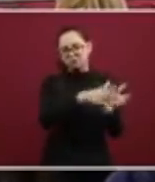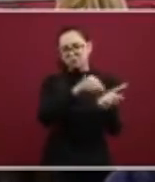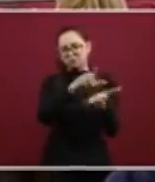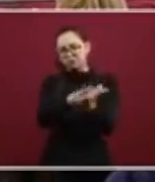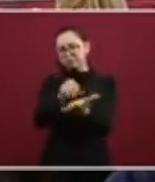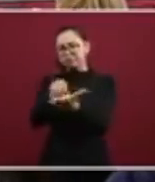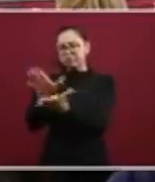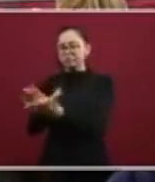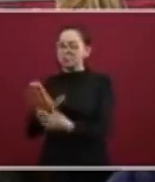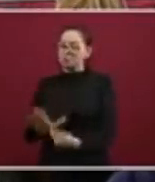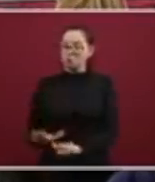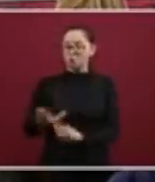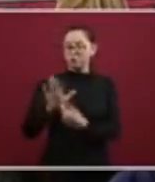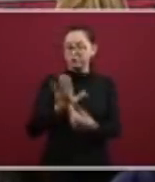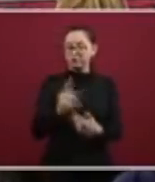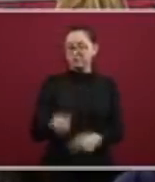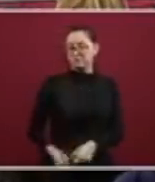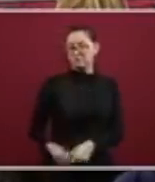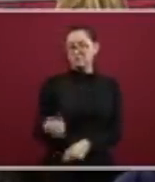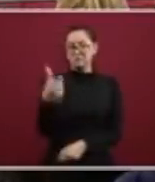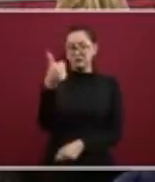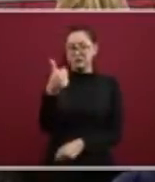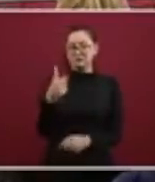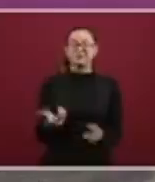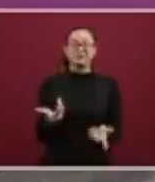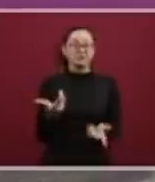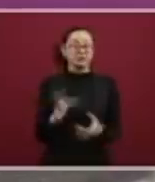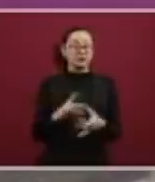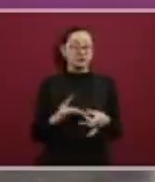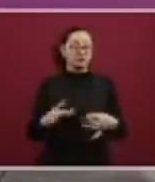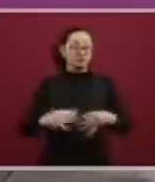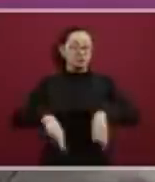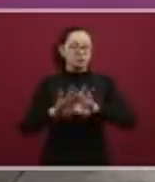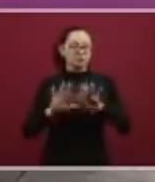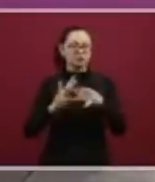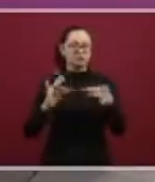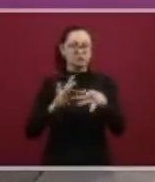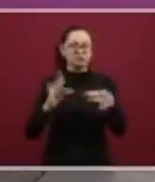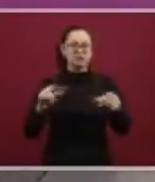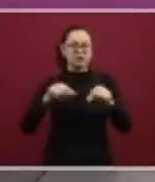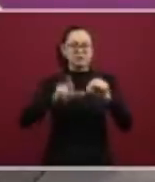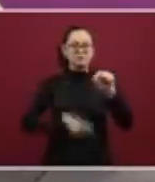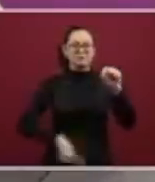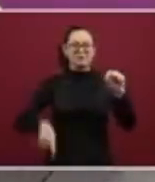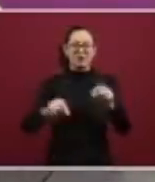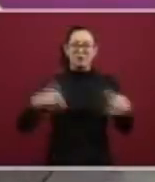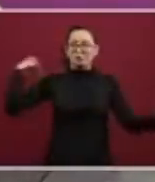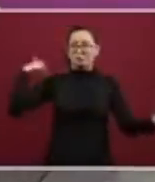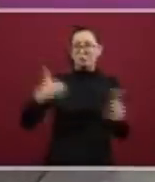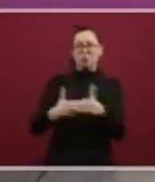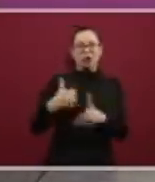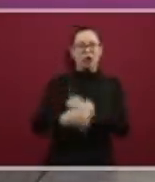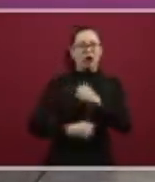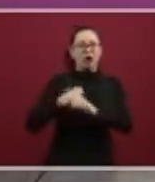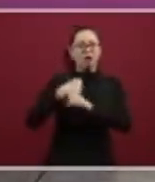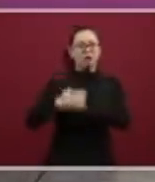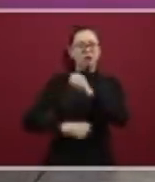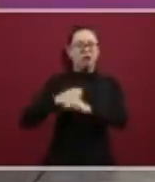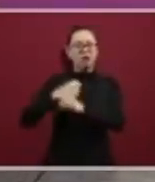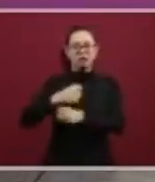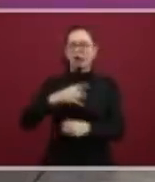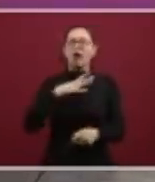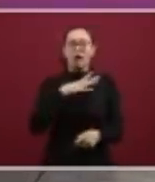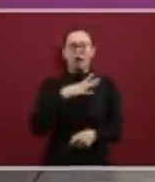señalar que a pesar de que ese es un fenómeno que tiene ya muchos años de existencia en nuestro país, siempre se ocultó